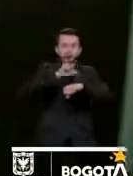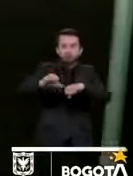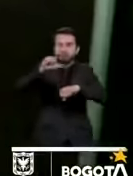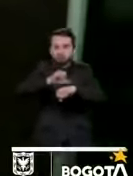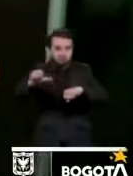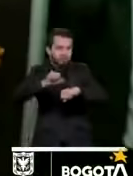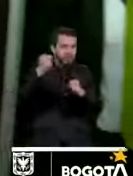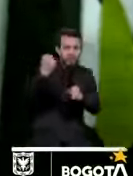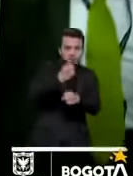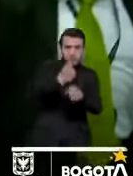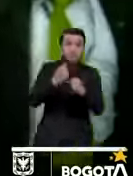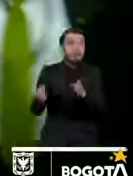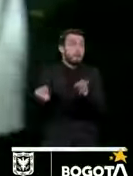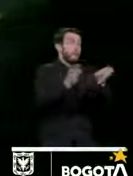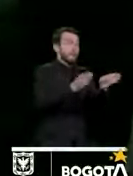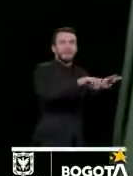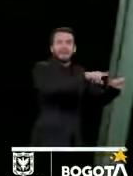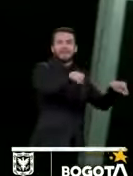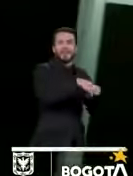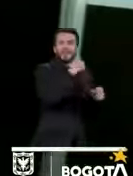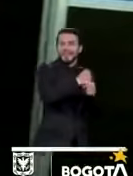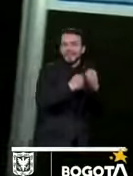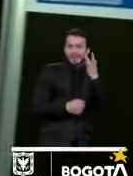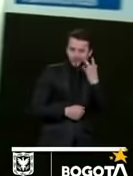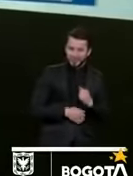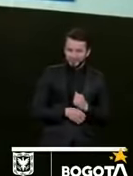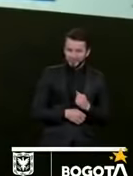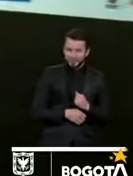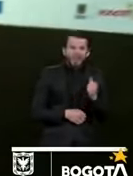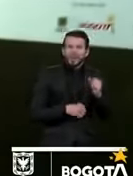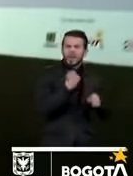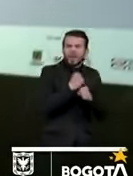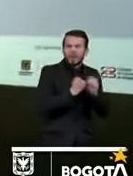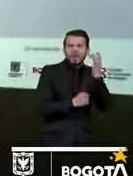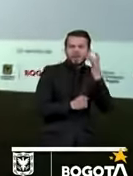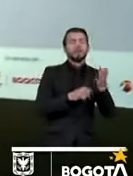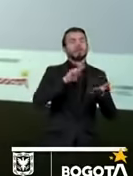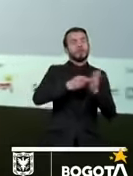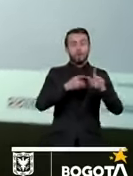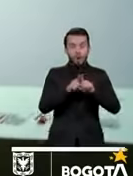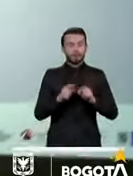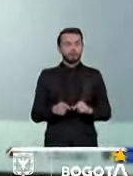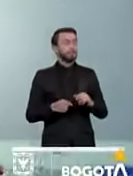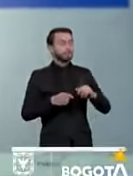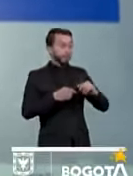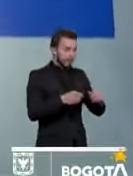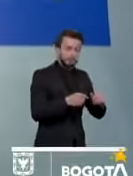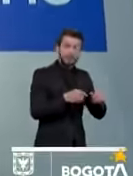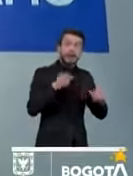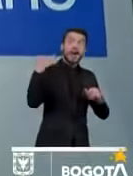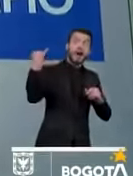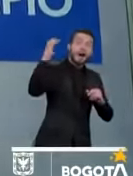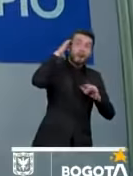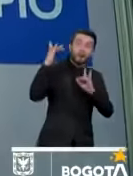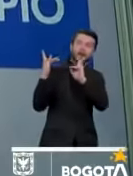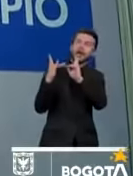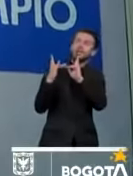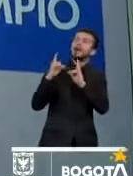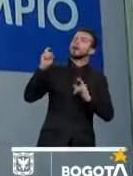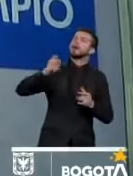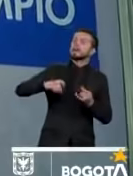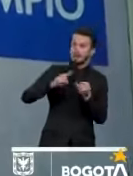es empacar el material. Que se va a usar en las diferentes camas, como su nombre lo dice,